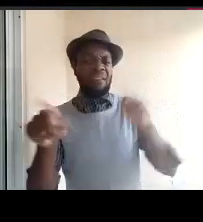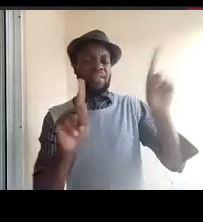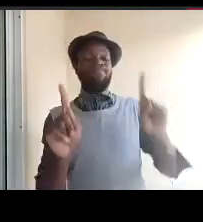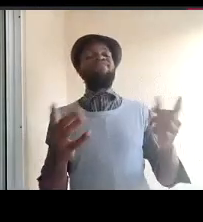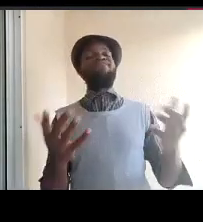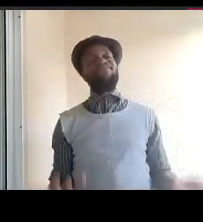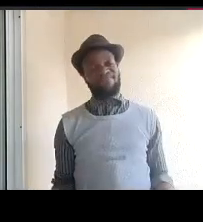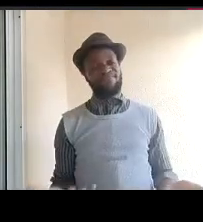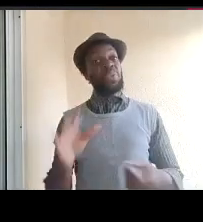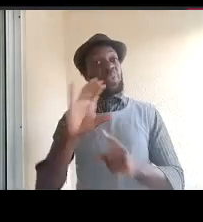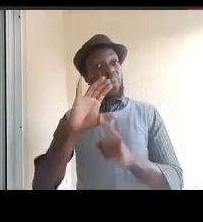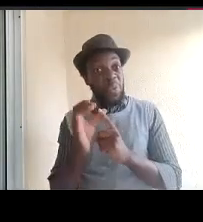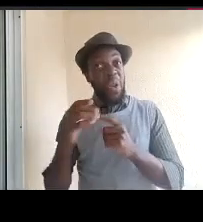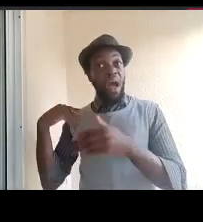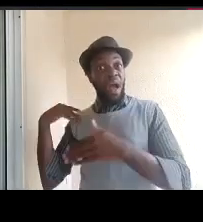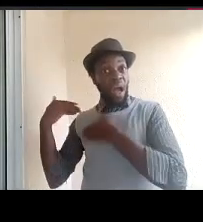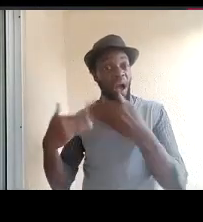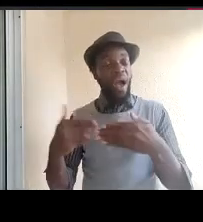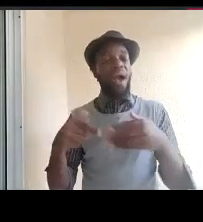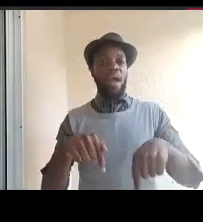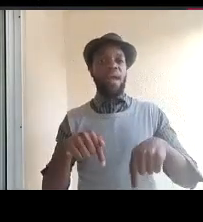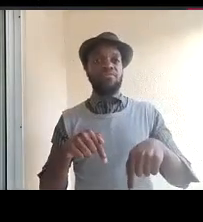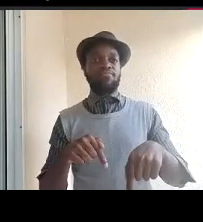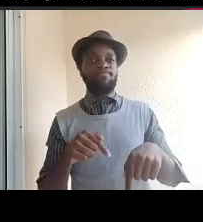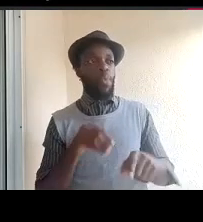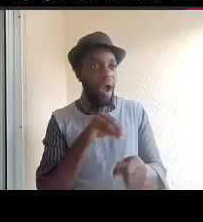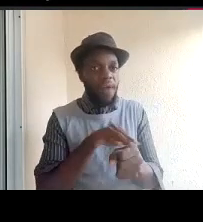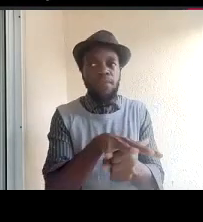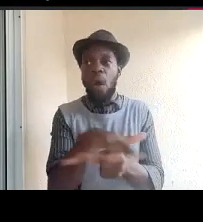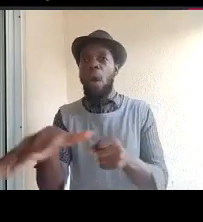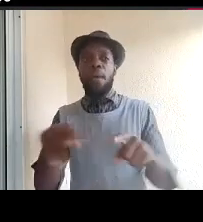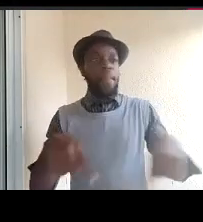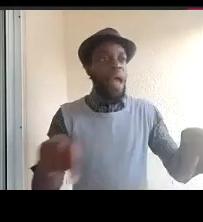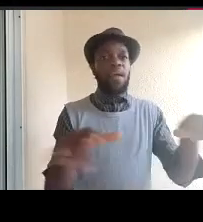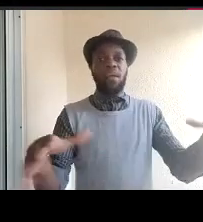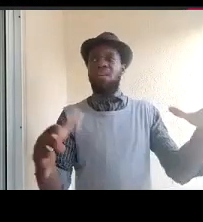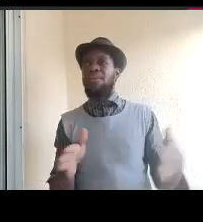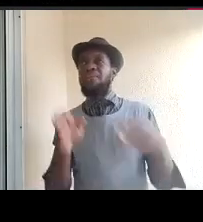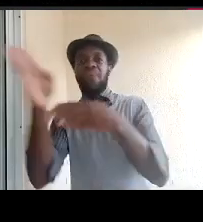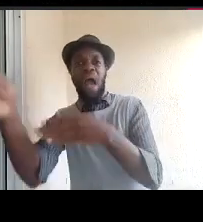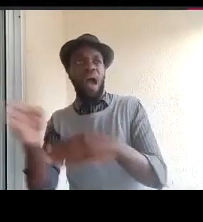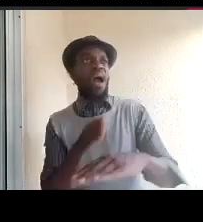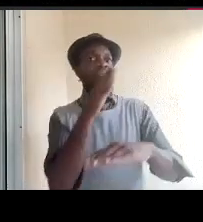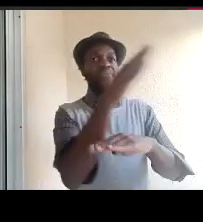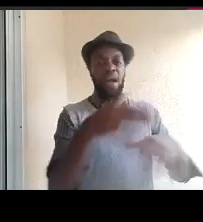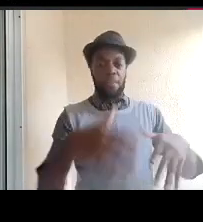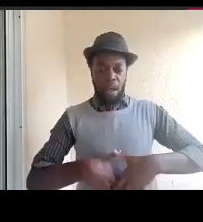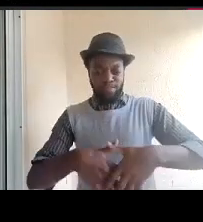jóvenes y los jóvenes accedan a estos servicios de salud sexual.